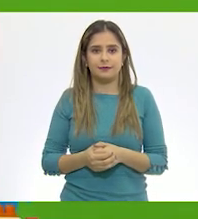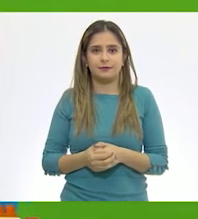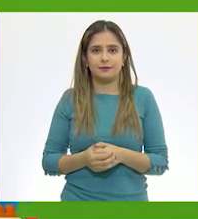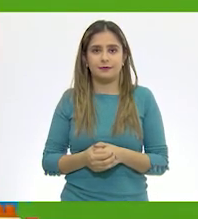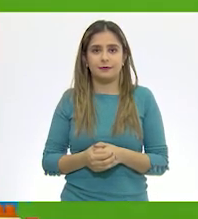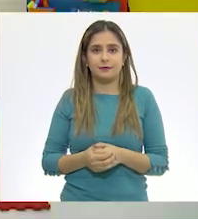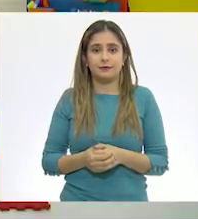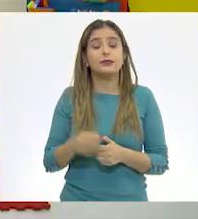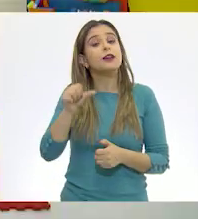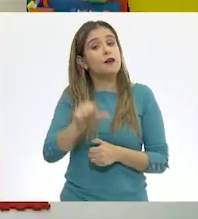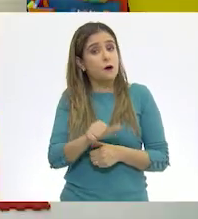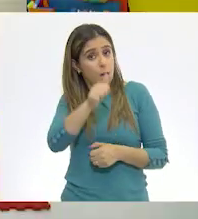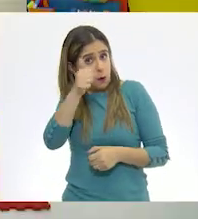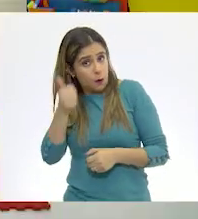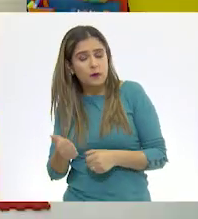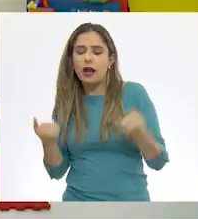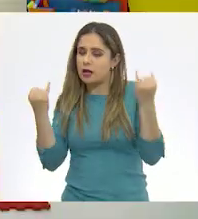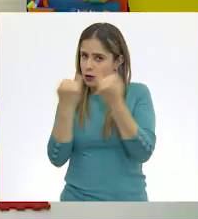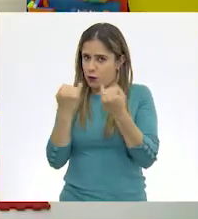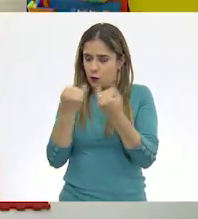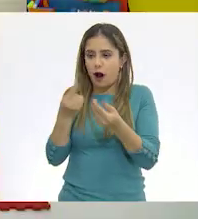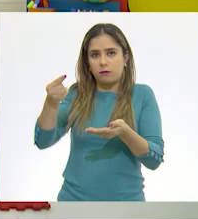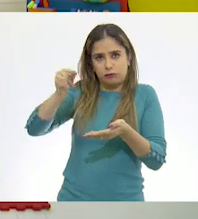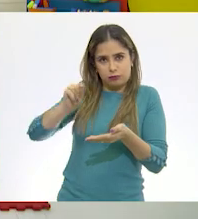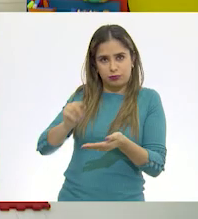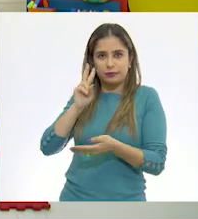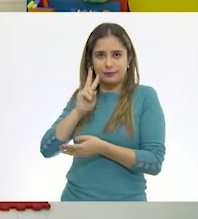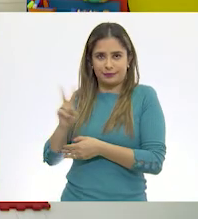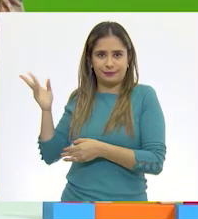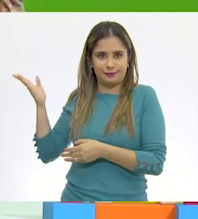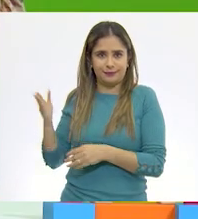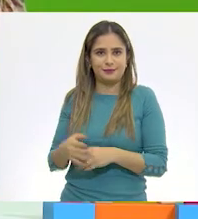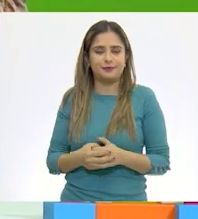Y la otra de igual forma.